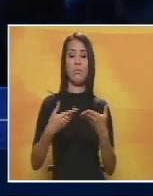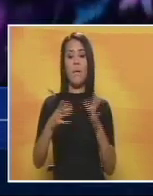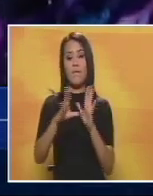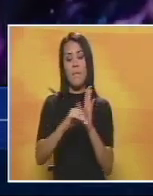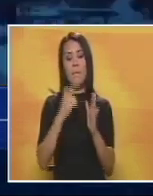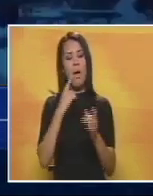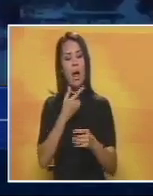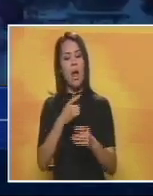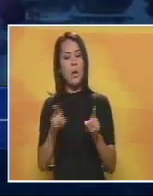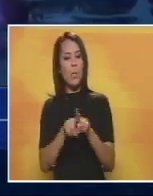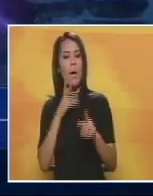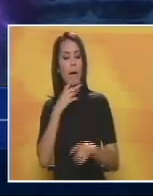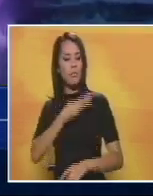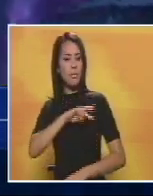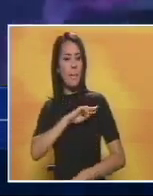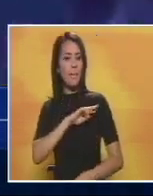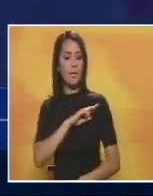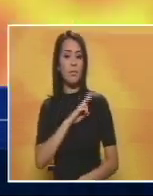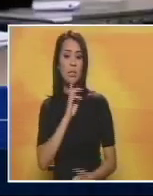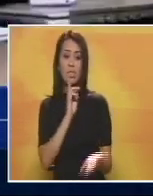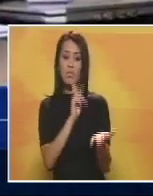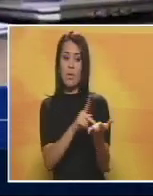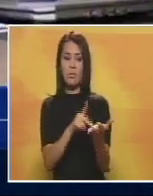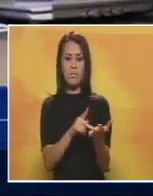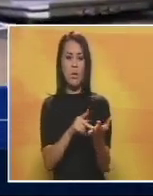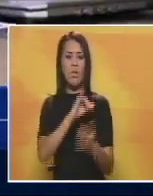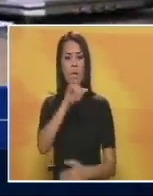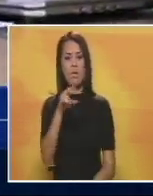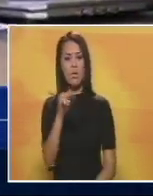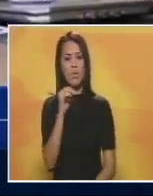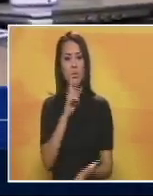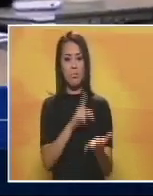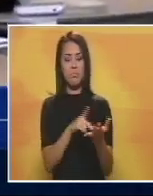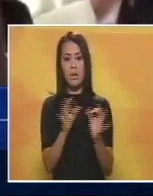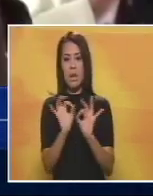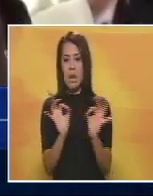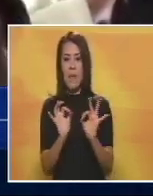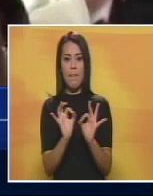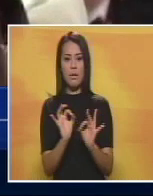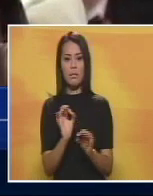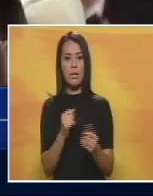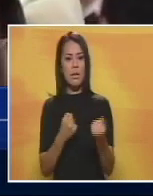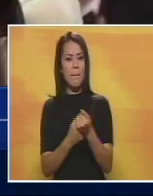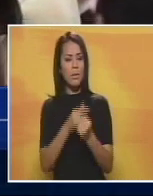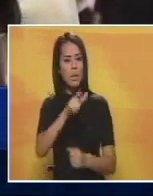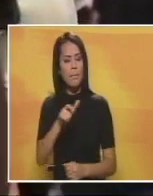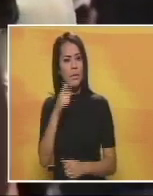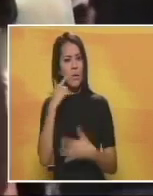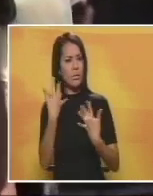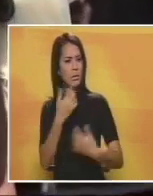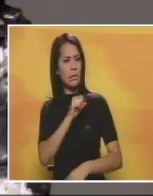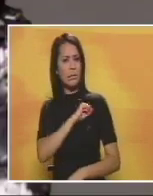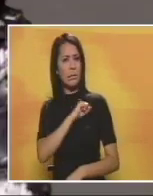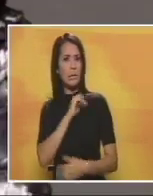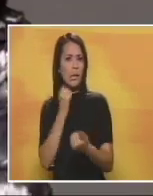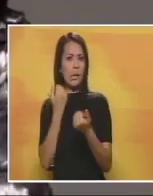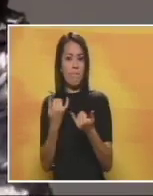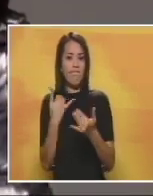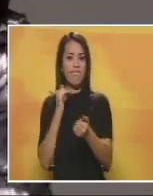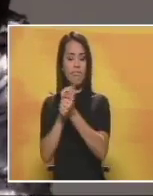redes sociales y no ha hecho ninguna aparición pública desde julio, lo que ha alimentado entre sus fans el temor de que esté